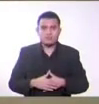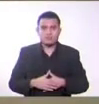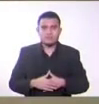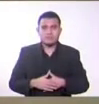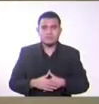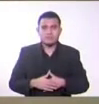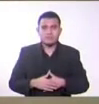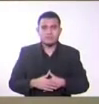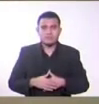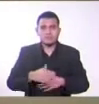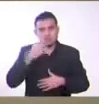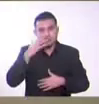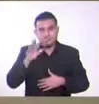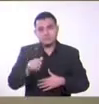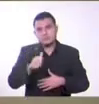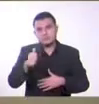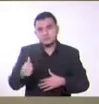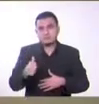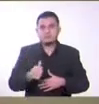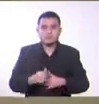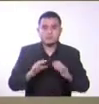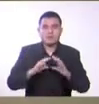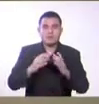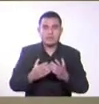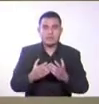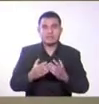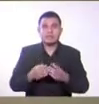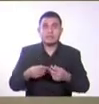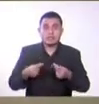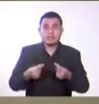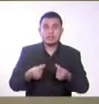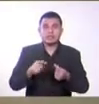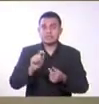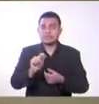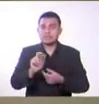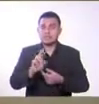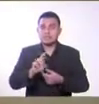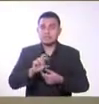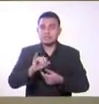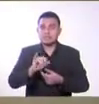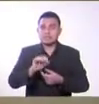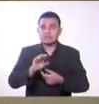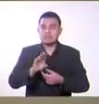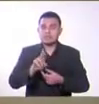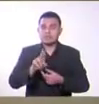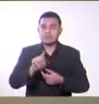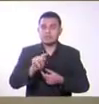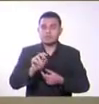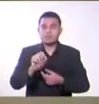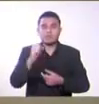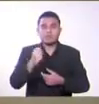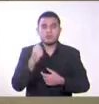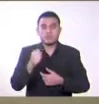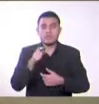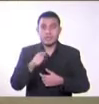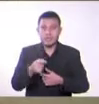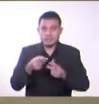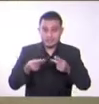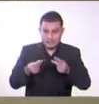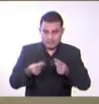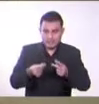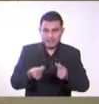que es otra especie de tributo. Otra especie de tributo, así es. Pero algo importante es que estas contribuciones